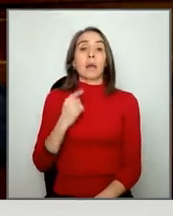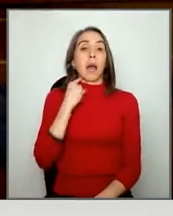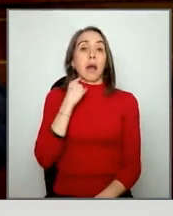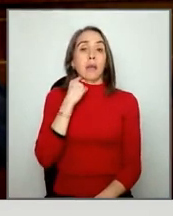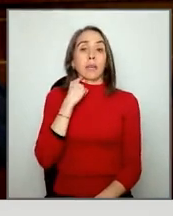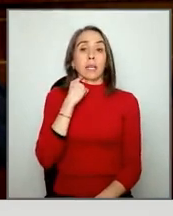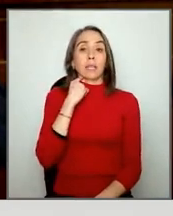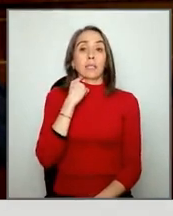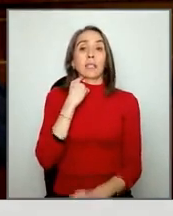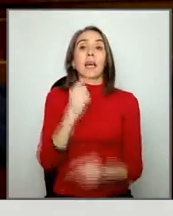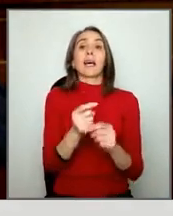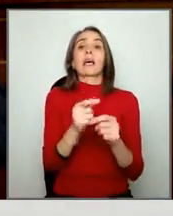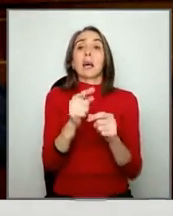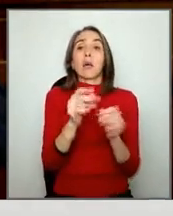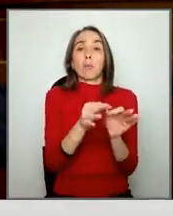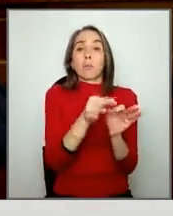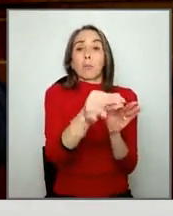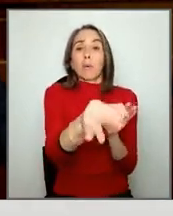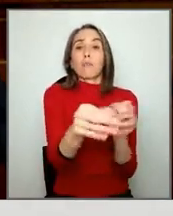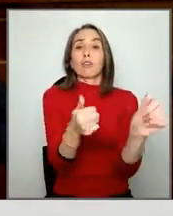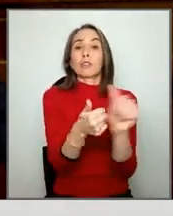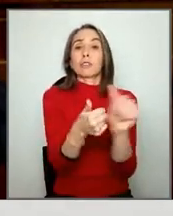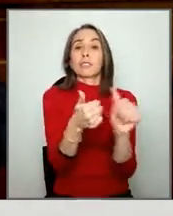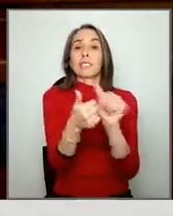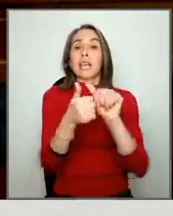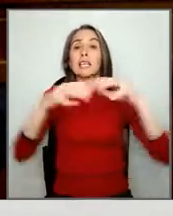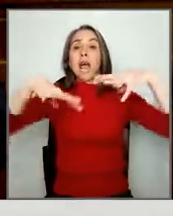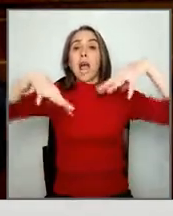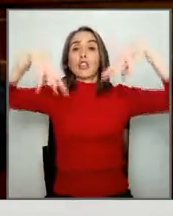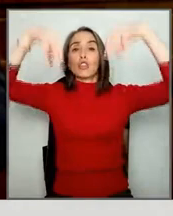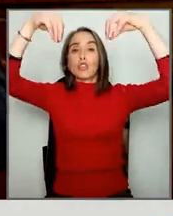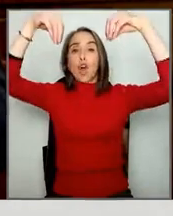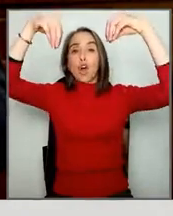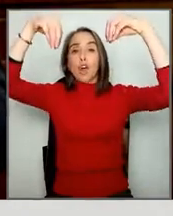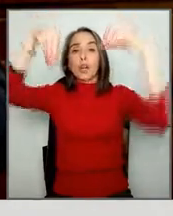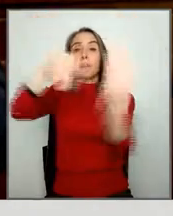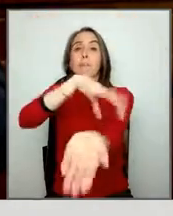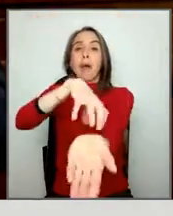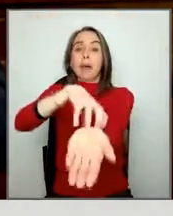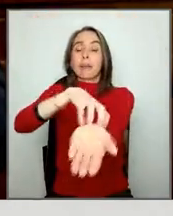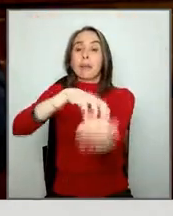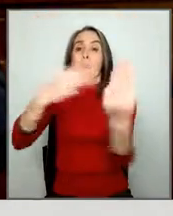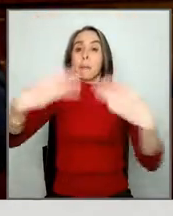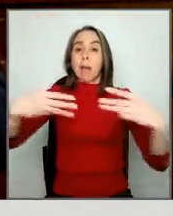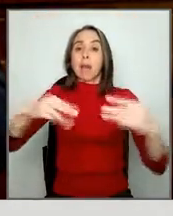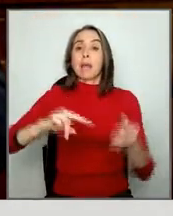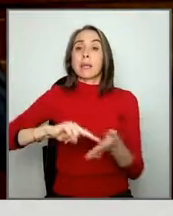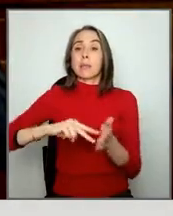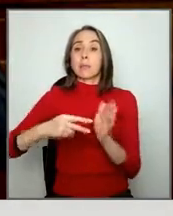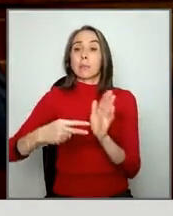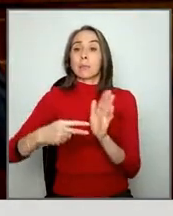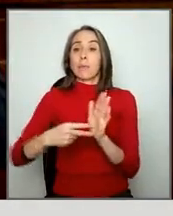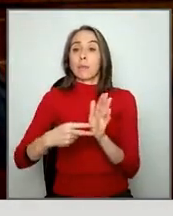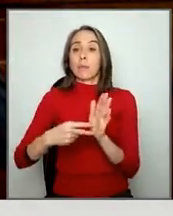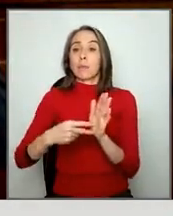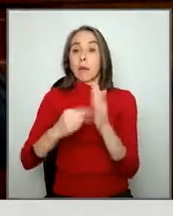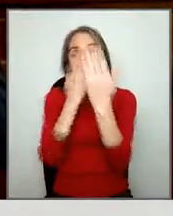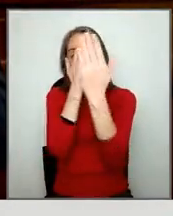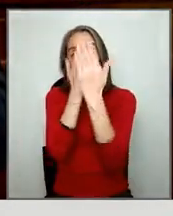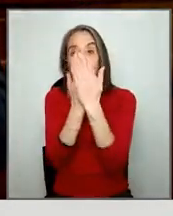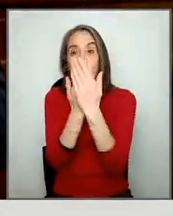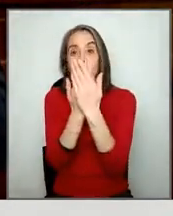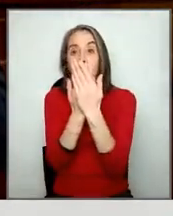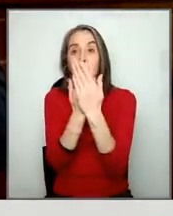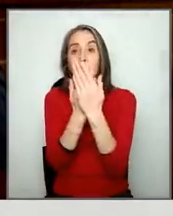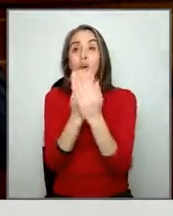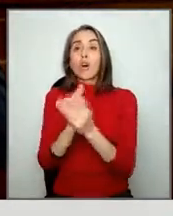parque nacional Torres del paine en la región de Magallanes me refiero a la problemática que estamos enfrentando con el río vizcacha